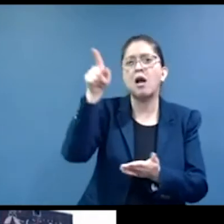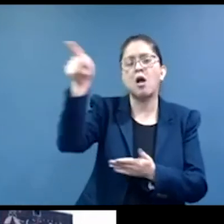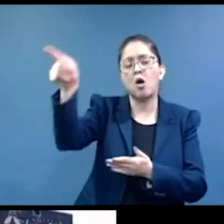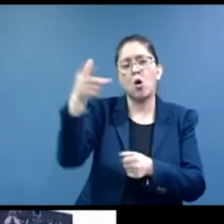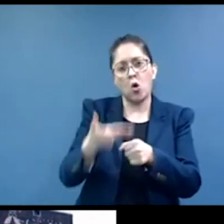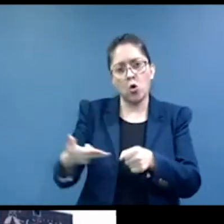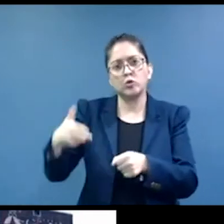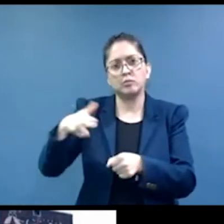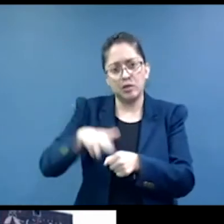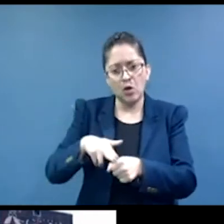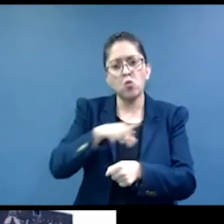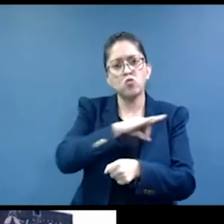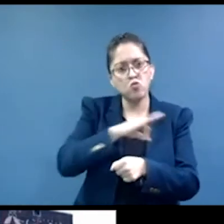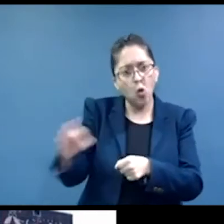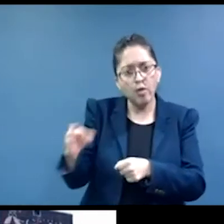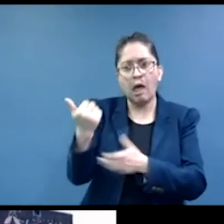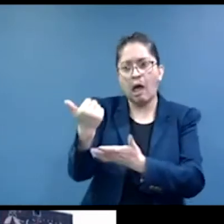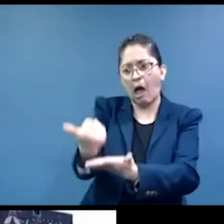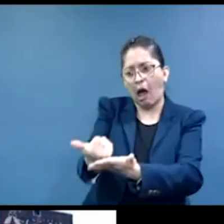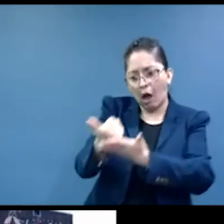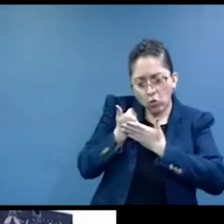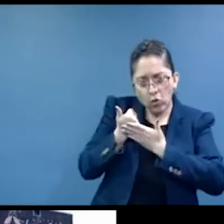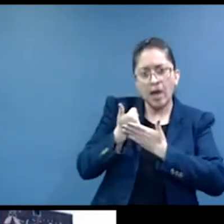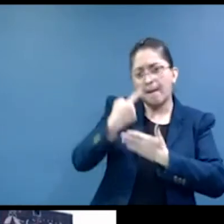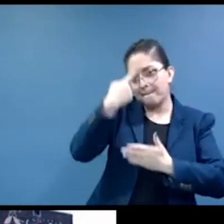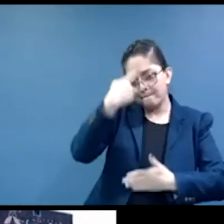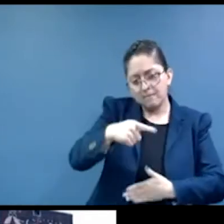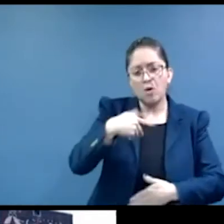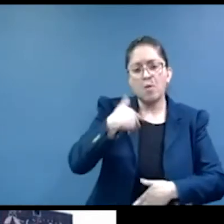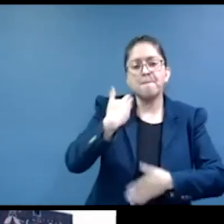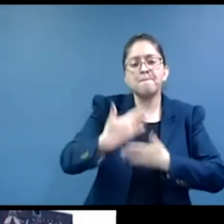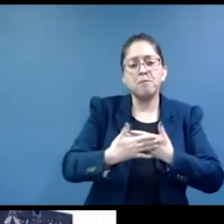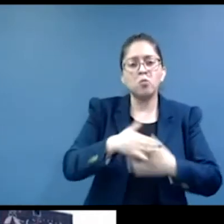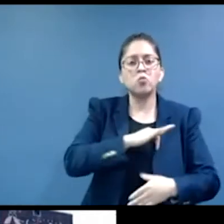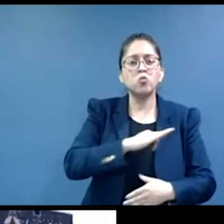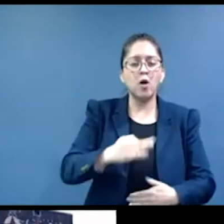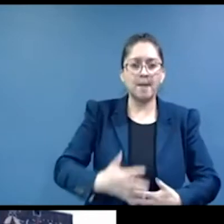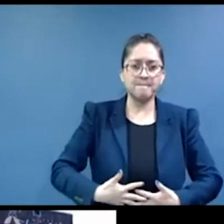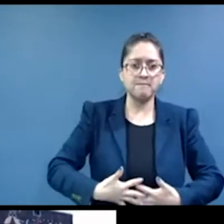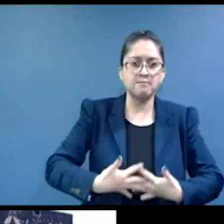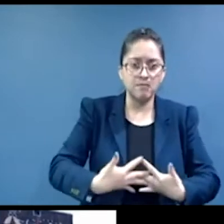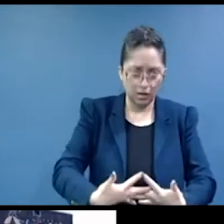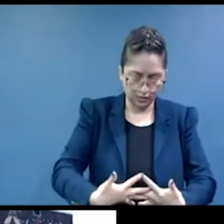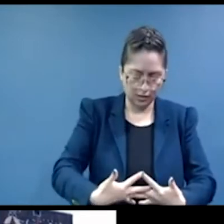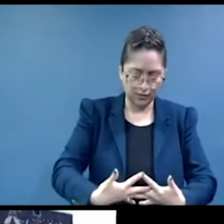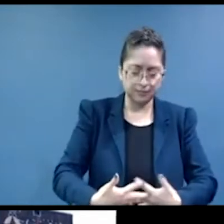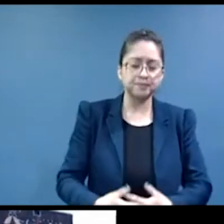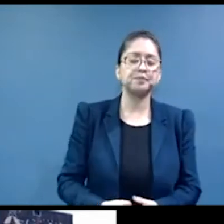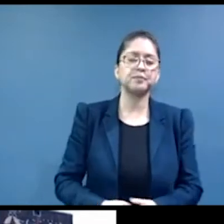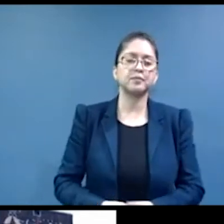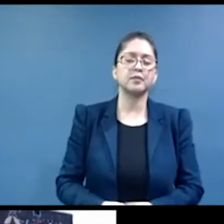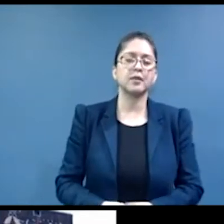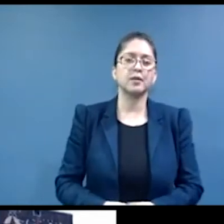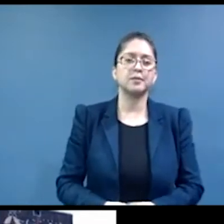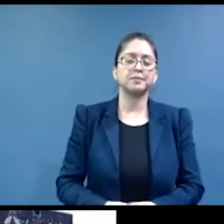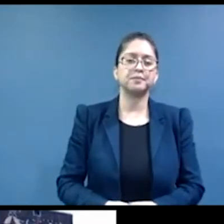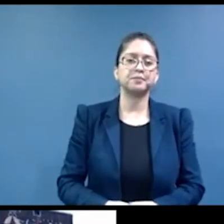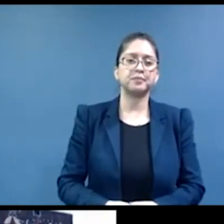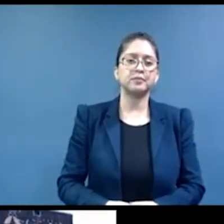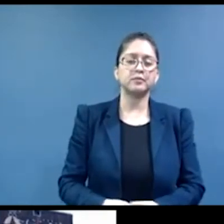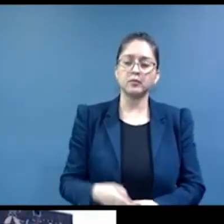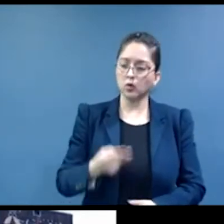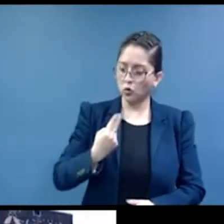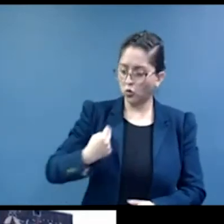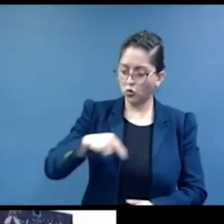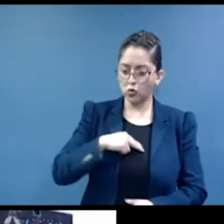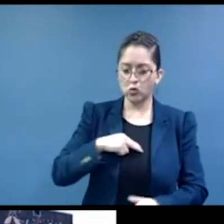en este programa de reproducción asistida. Y en este caso, el caso, por el acompañamiento de GIRE,